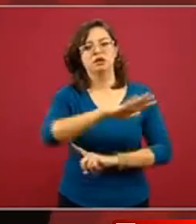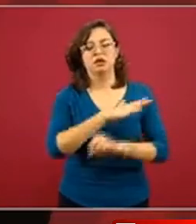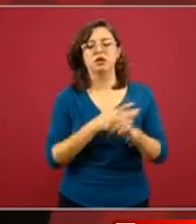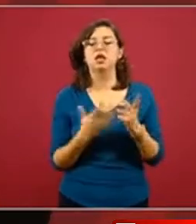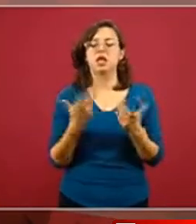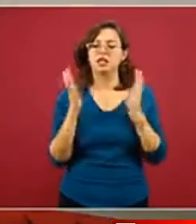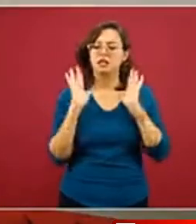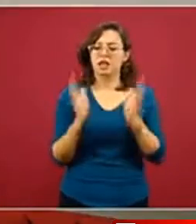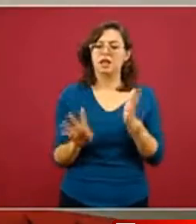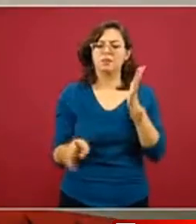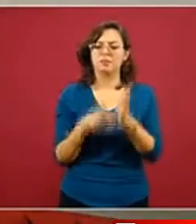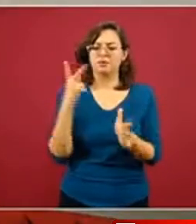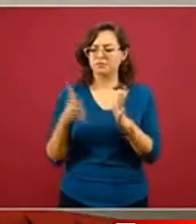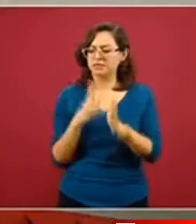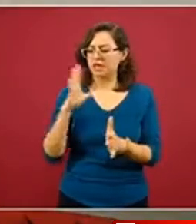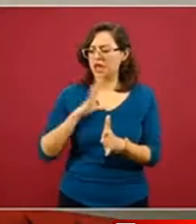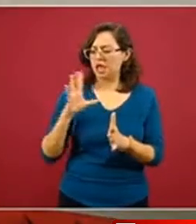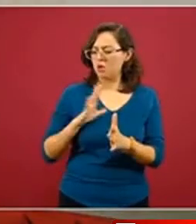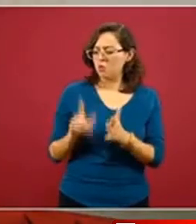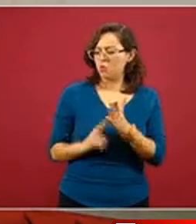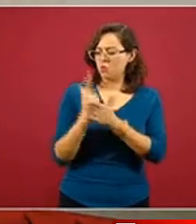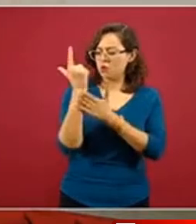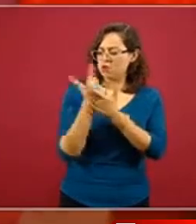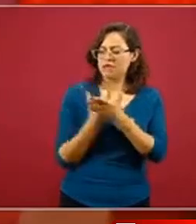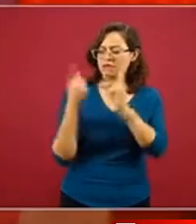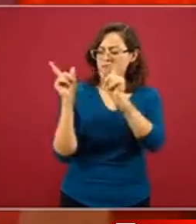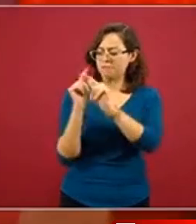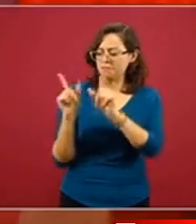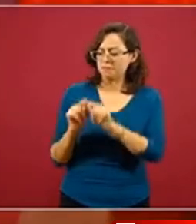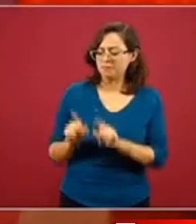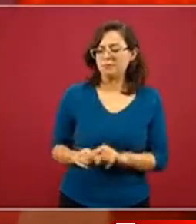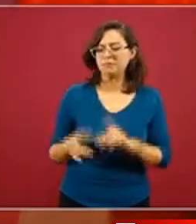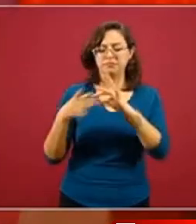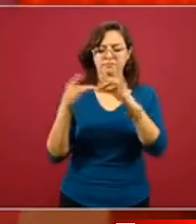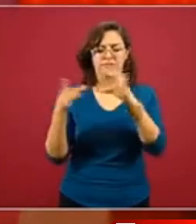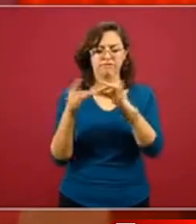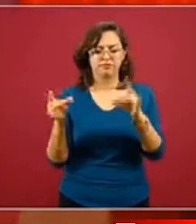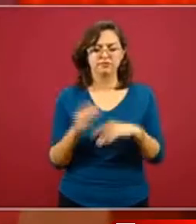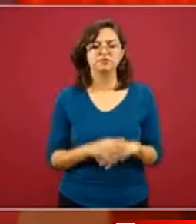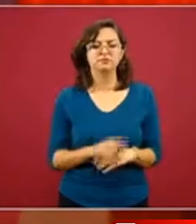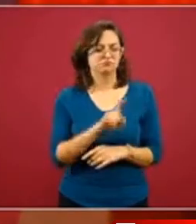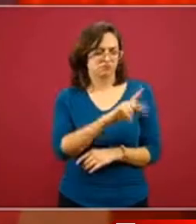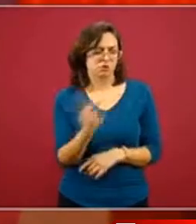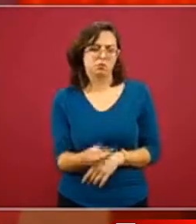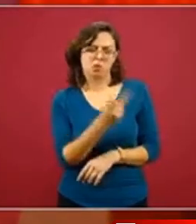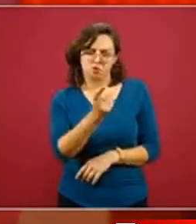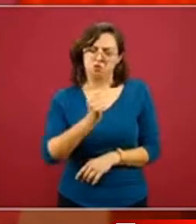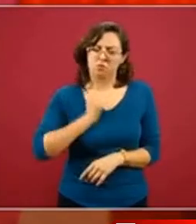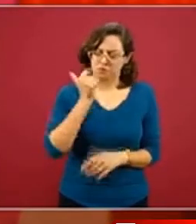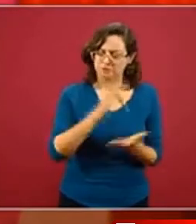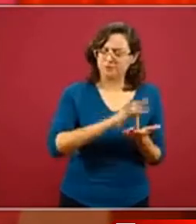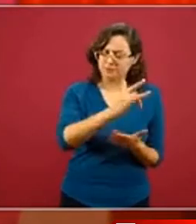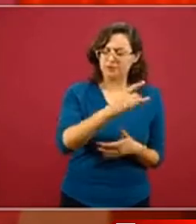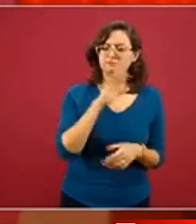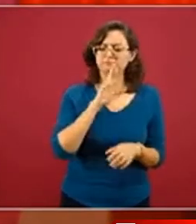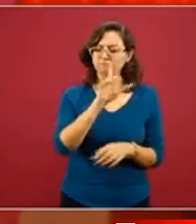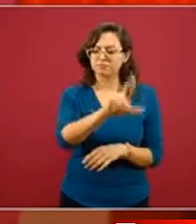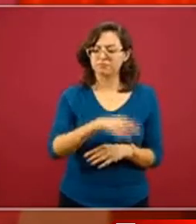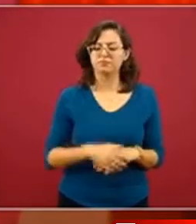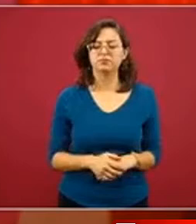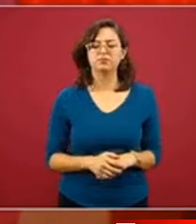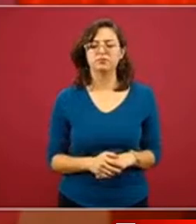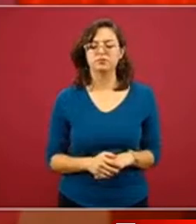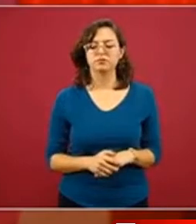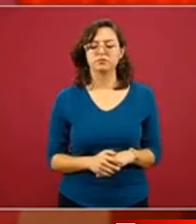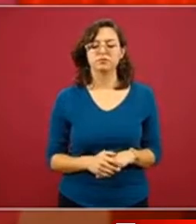inicio. Tengo aquí una lista, quisiera nada más de manera sintética comentarla a propósito de su pregunta, que agradezco mucho. Se